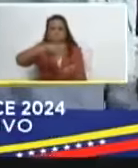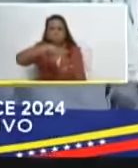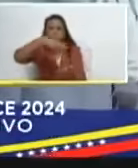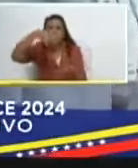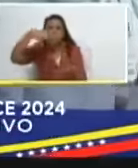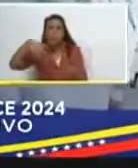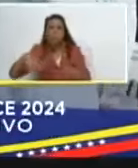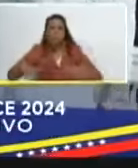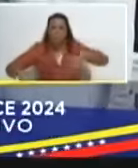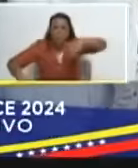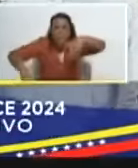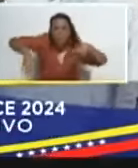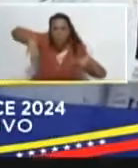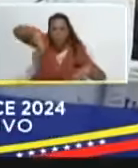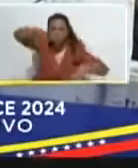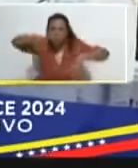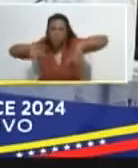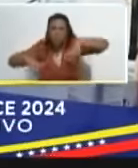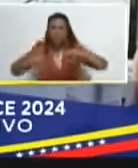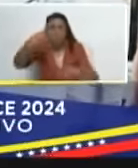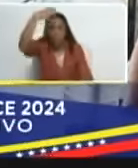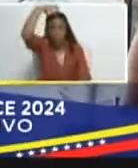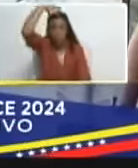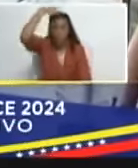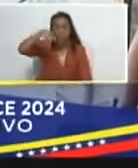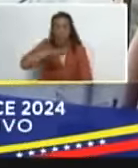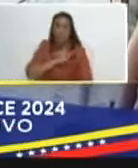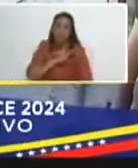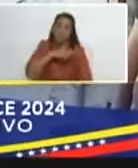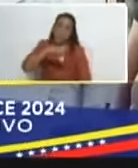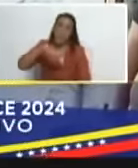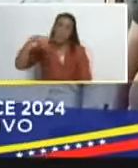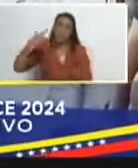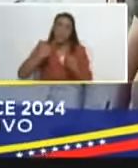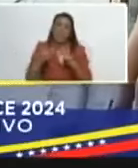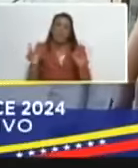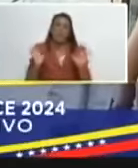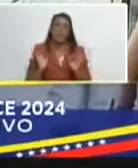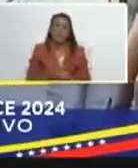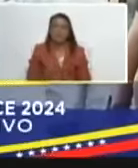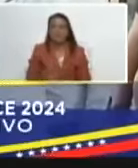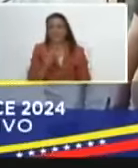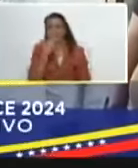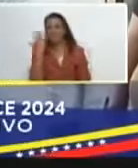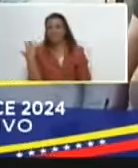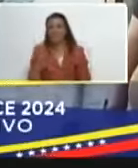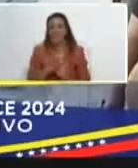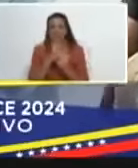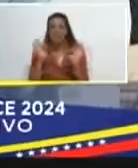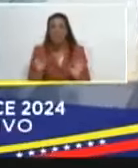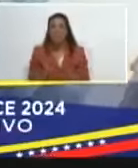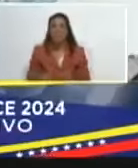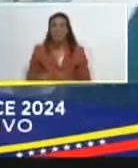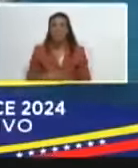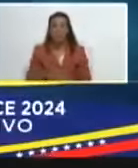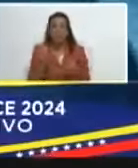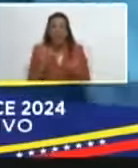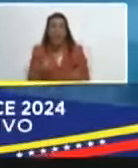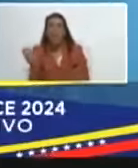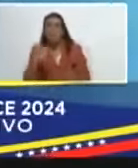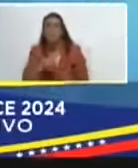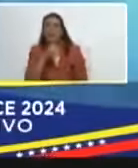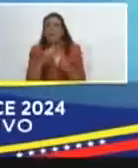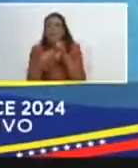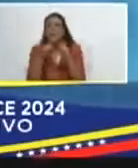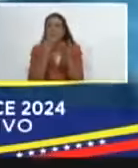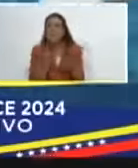de los imperios coloniales. Ahora este es el pulpo liberador, es nuestro pulpo. Bueno, ¿qué más me dicen por